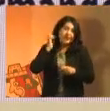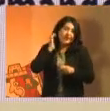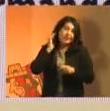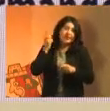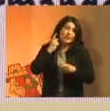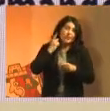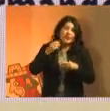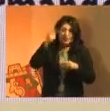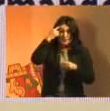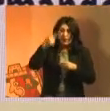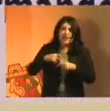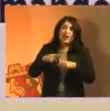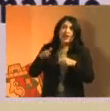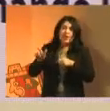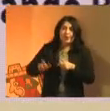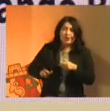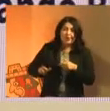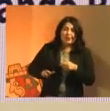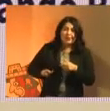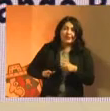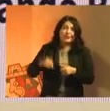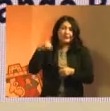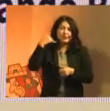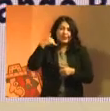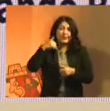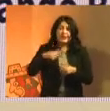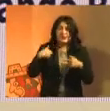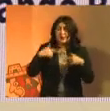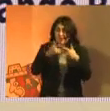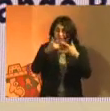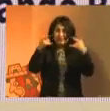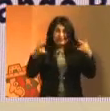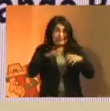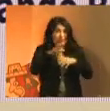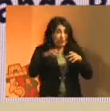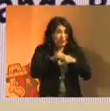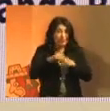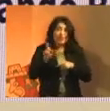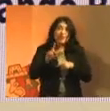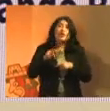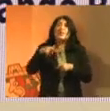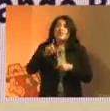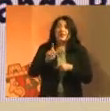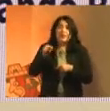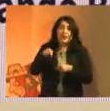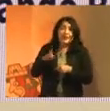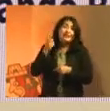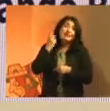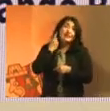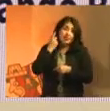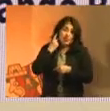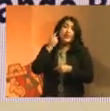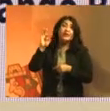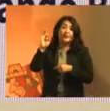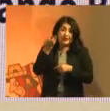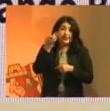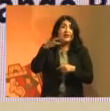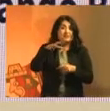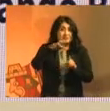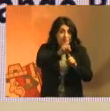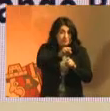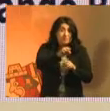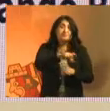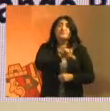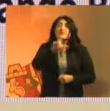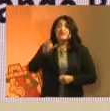finalmente no cuento la historia completa él llega a ser diputado diputado federal de la batalla como diputado federal es diputado local